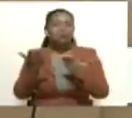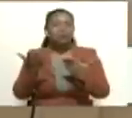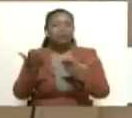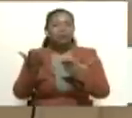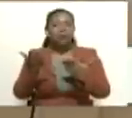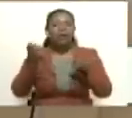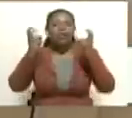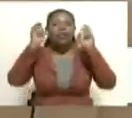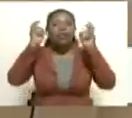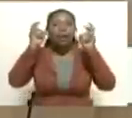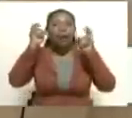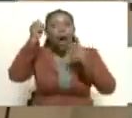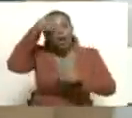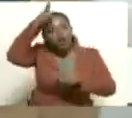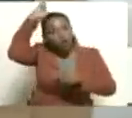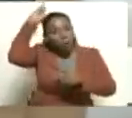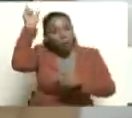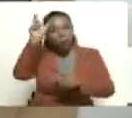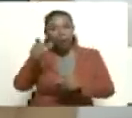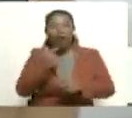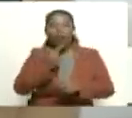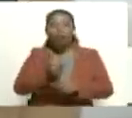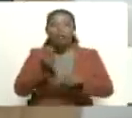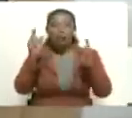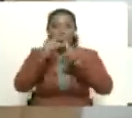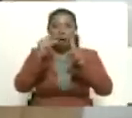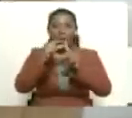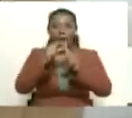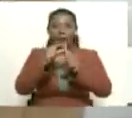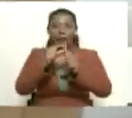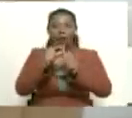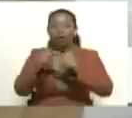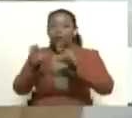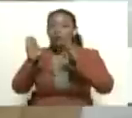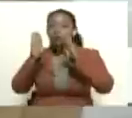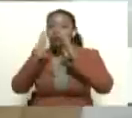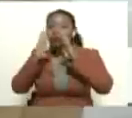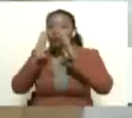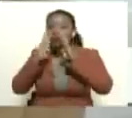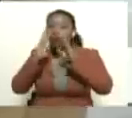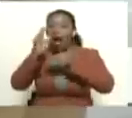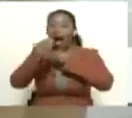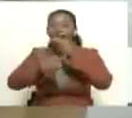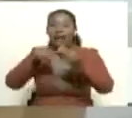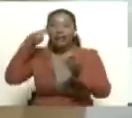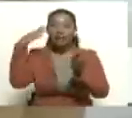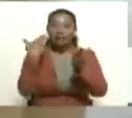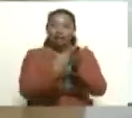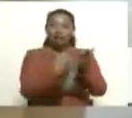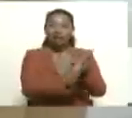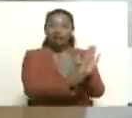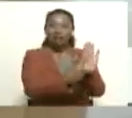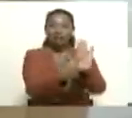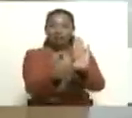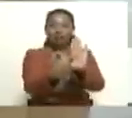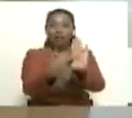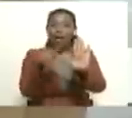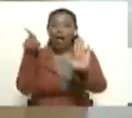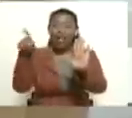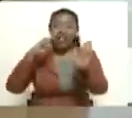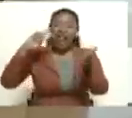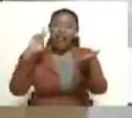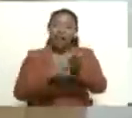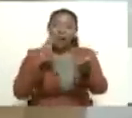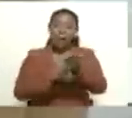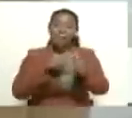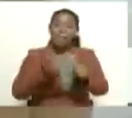romano, que señala lo siguiente: la confesión hace la prueba. Ese es el verdadero principio